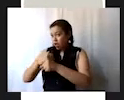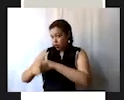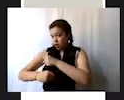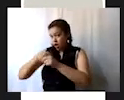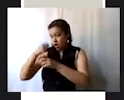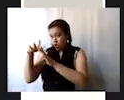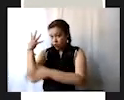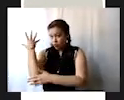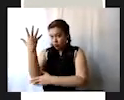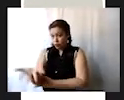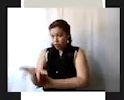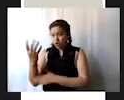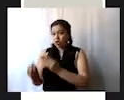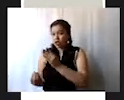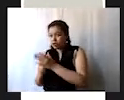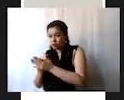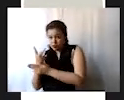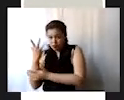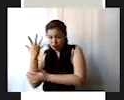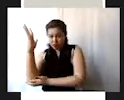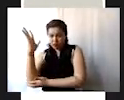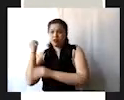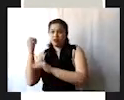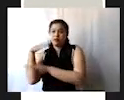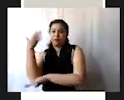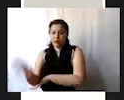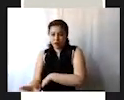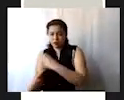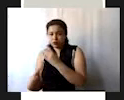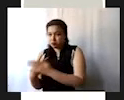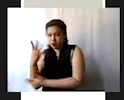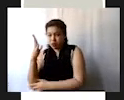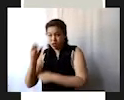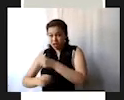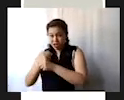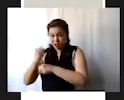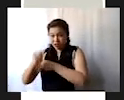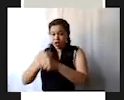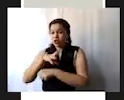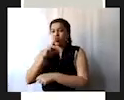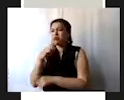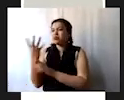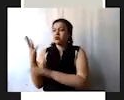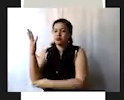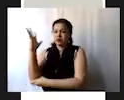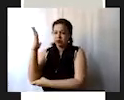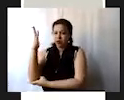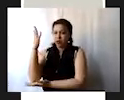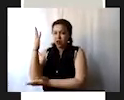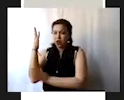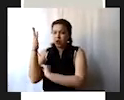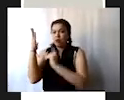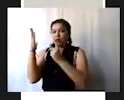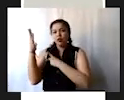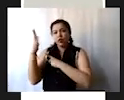nuevo arbolito, ¿no? El árbol se sigue regenerando constantemente y es así como tenemos que pensar la sociedad, la economía